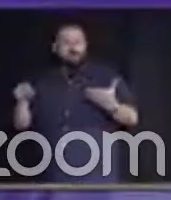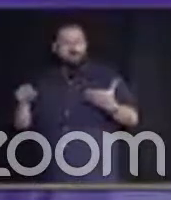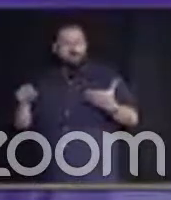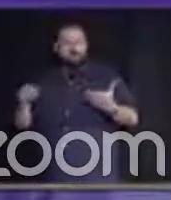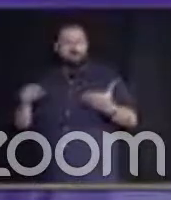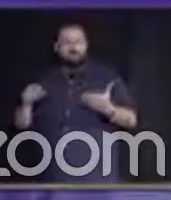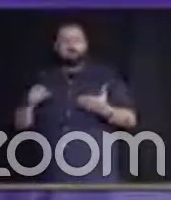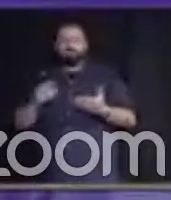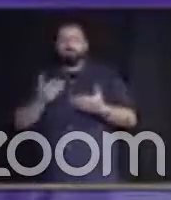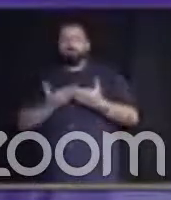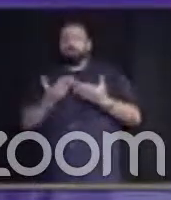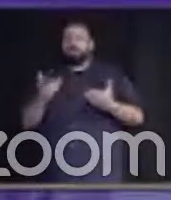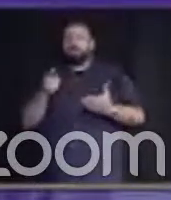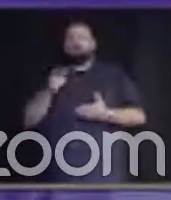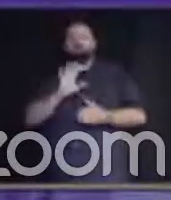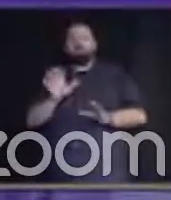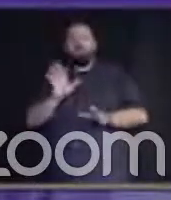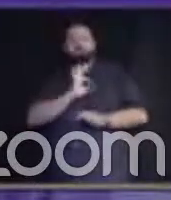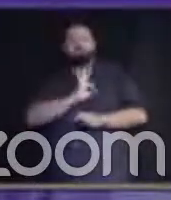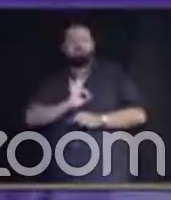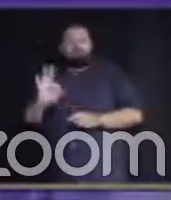ahora en adelante ya vas a poder